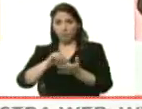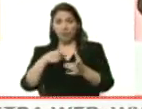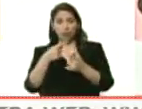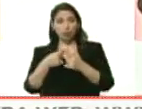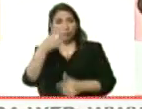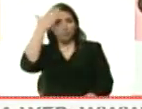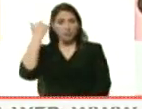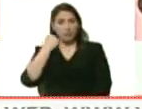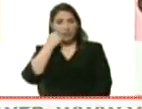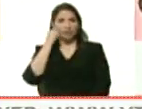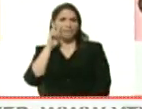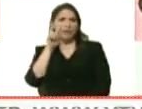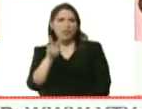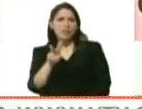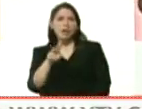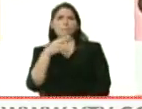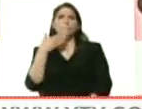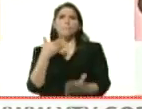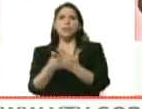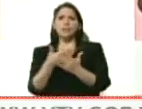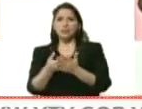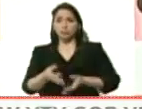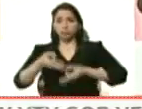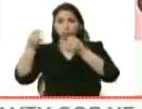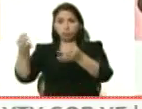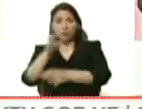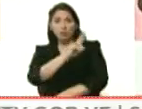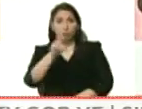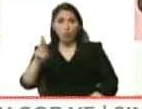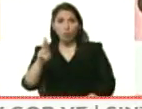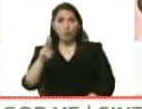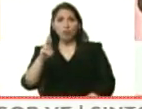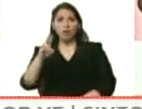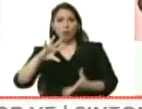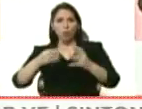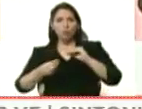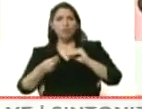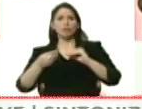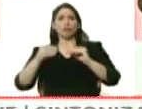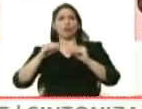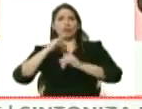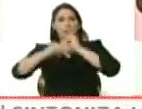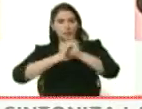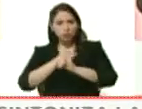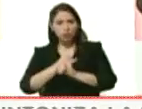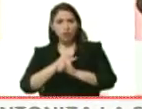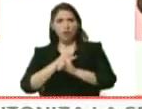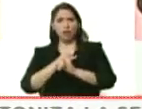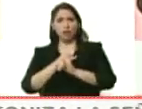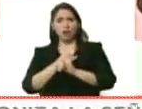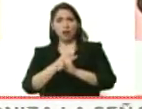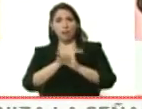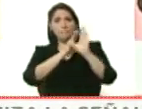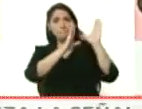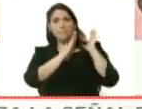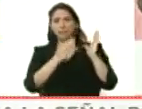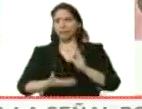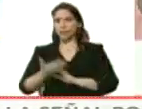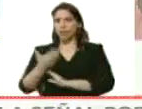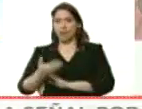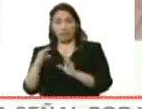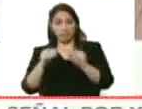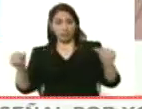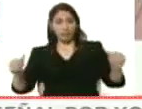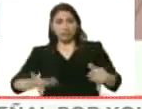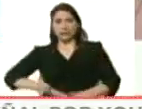entonces proyectaba presentar una república en el contexto internacional, que tuviera un peso específico por su